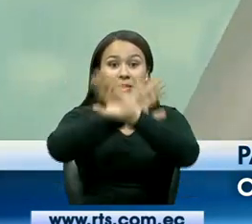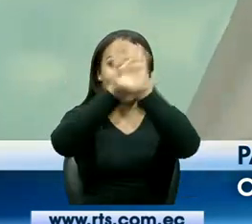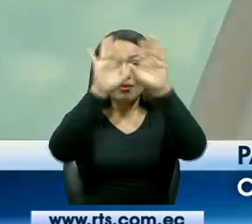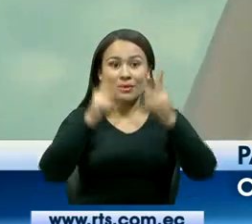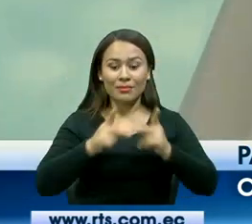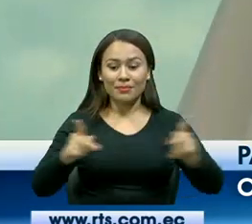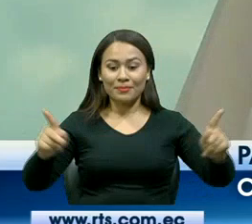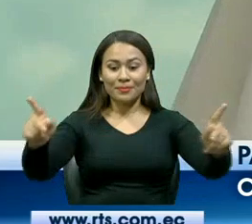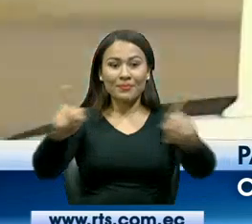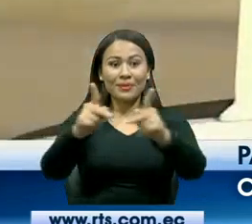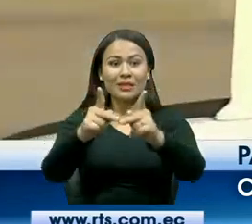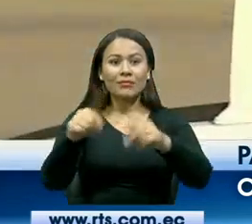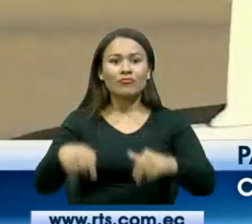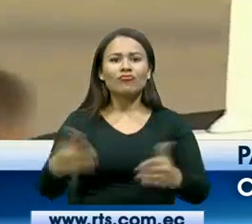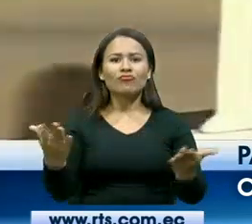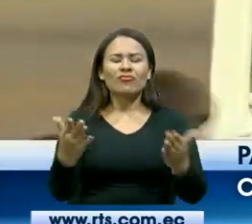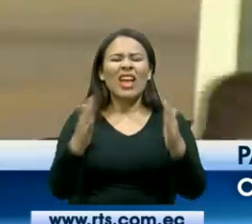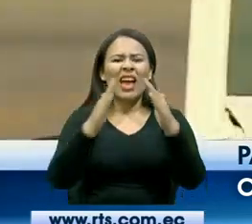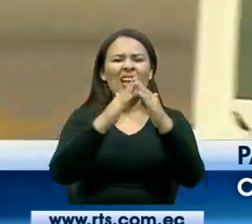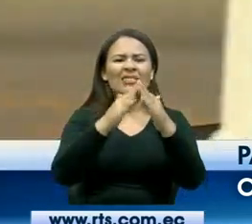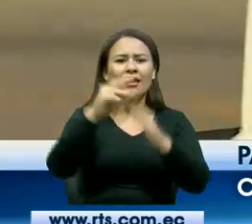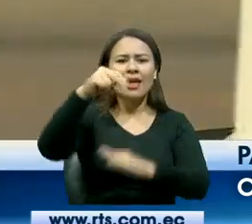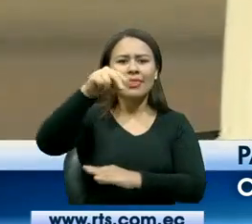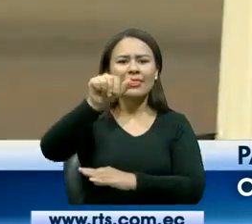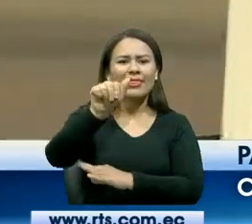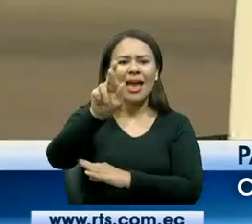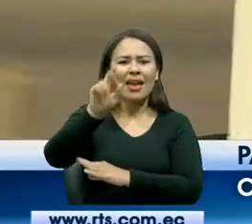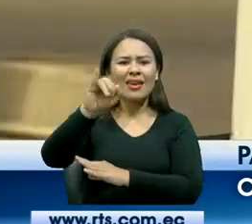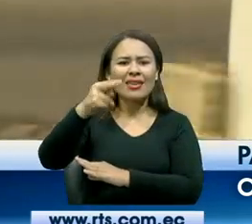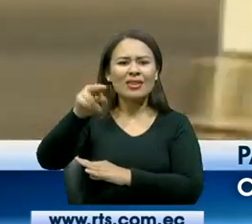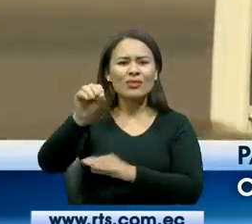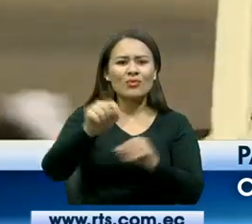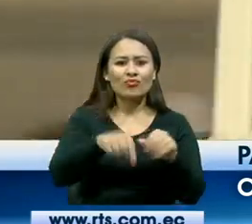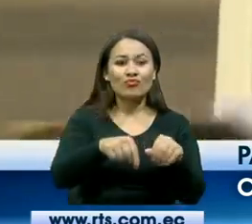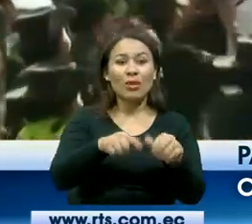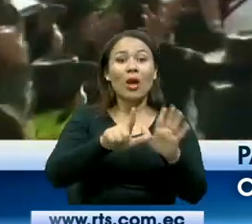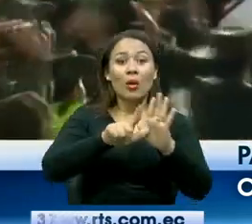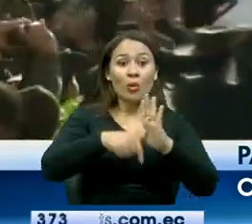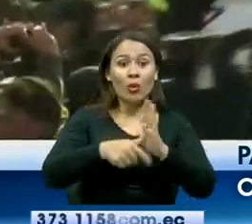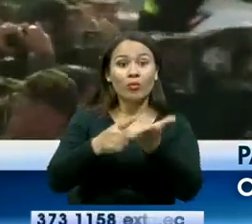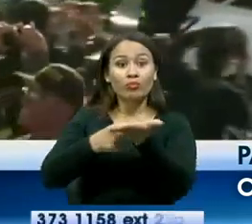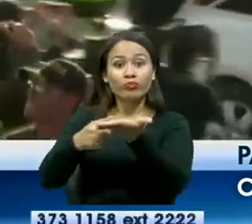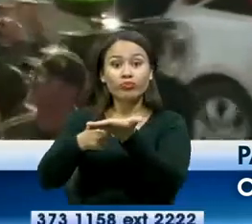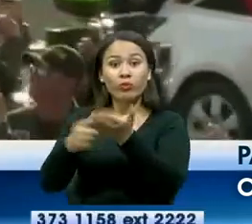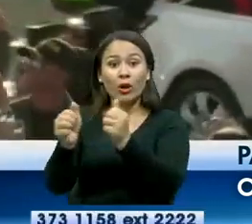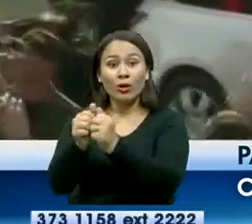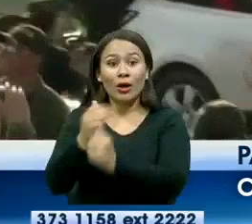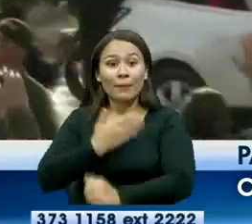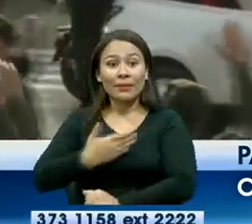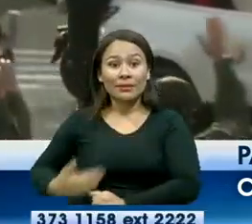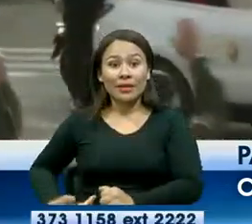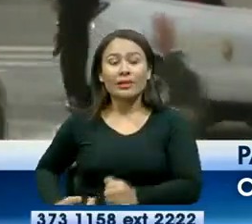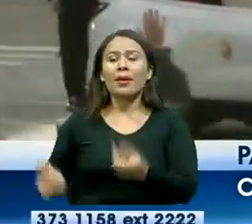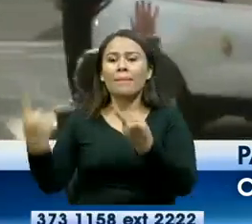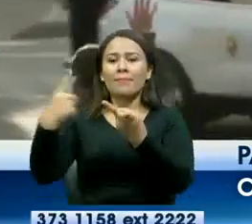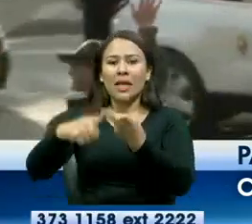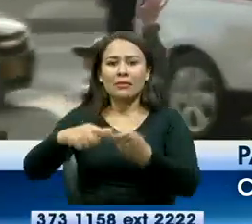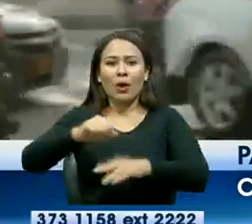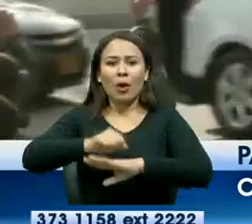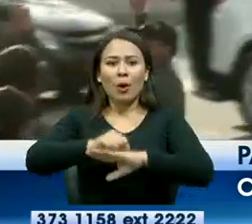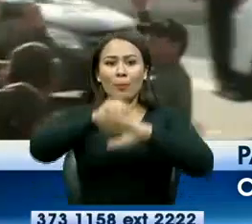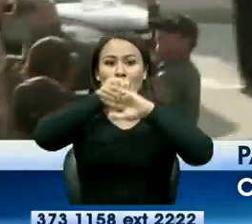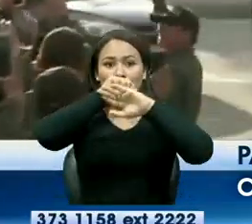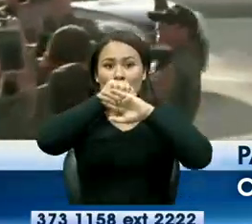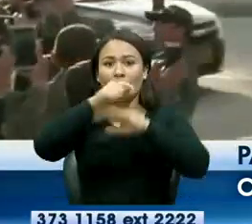de Armas de la Casa de Nariño. Luego está prevista una reunión con el jefe de Estado y un congreso con los obispos en el